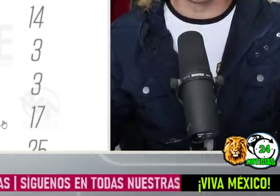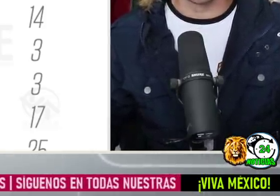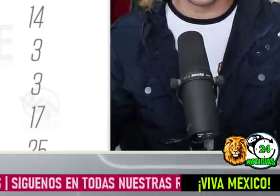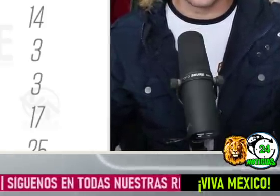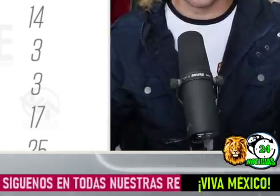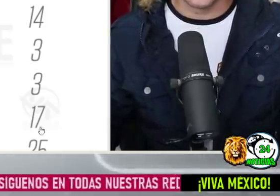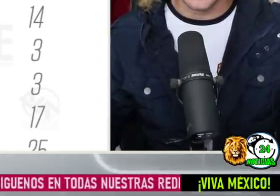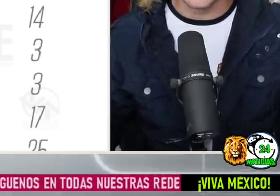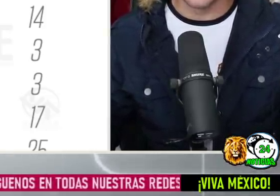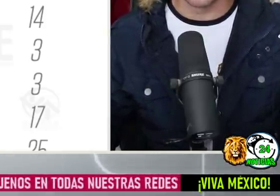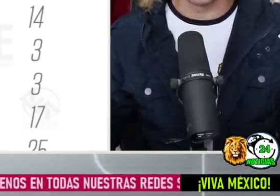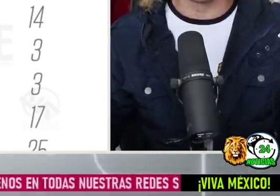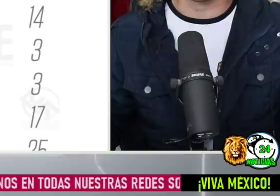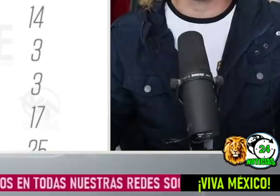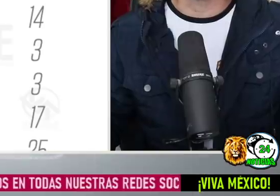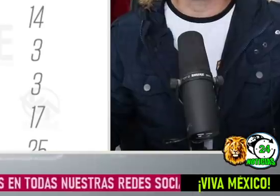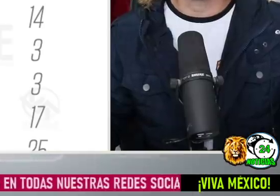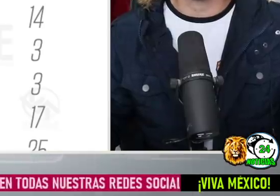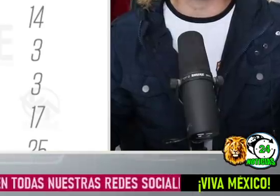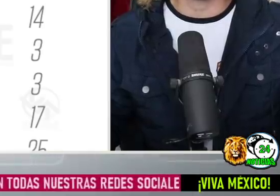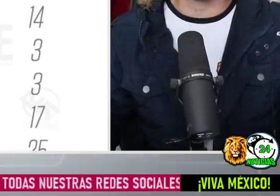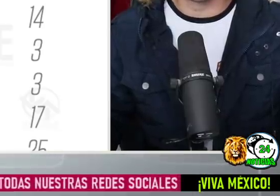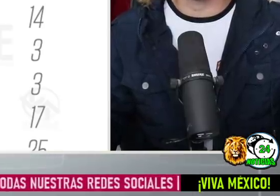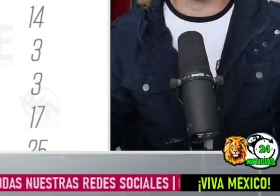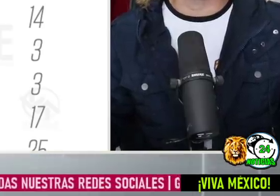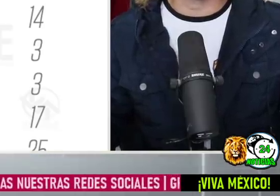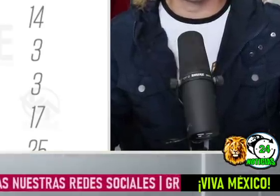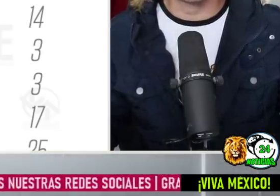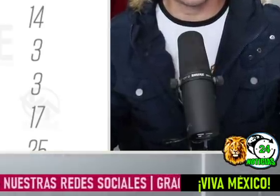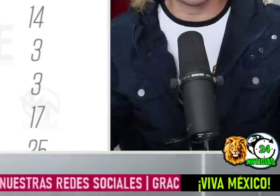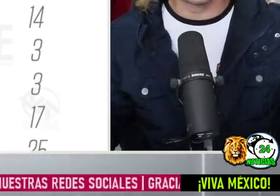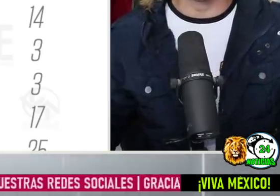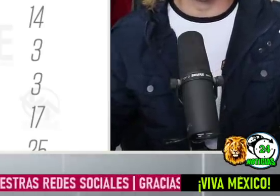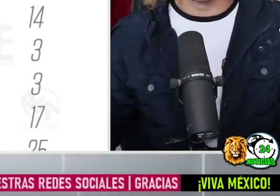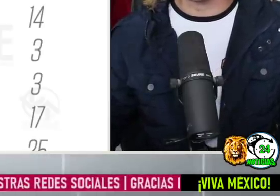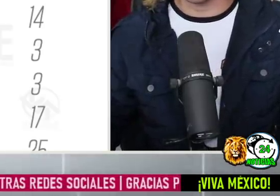les dejo la información. Muchas gracias por ver el video. Gracias por dejar un me gusta,